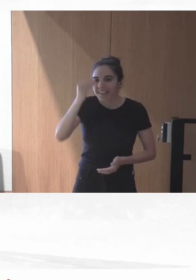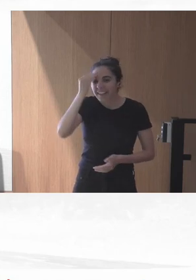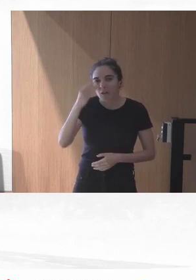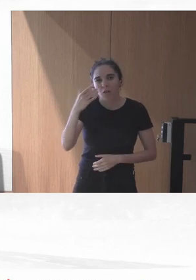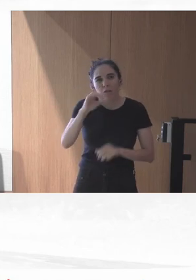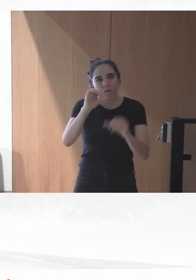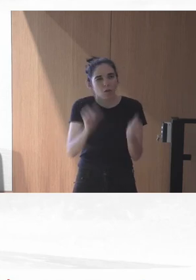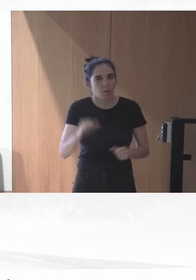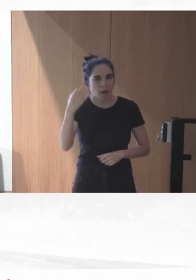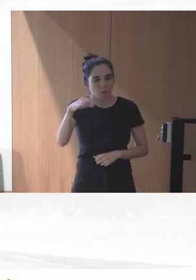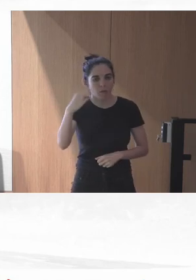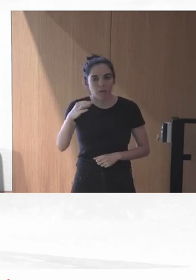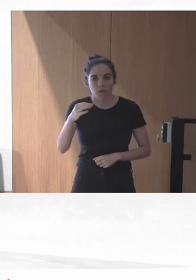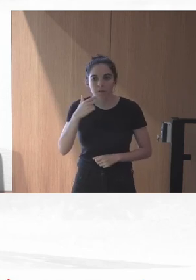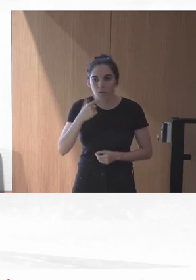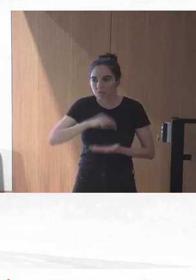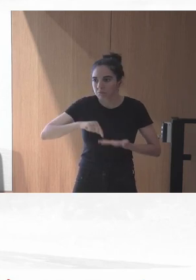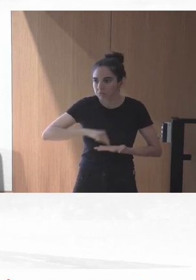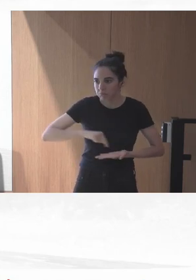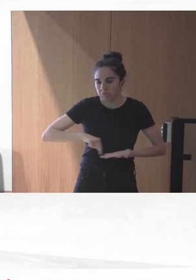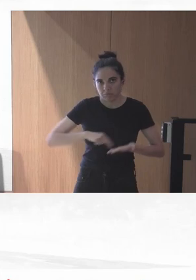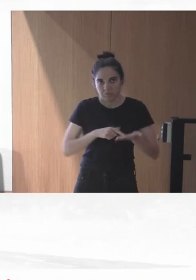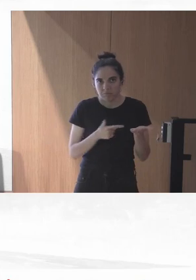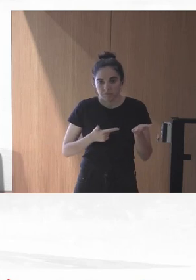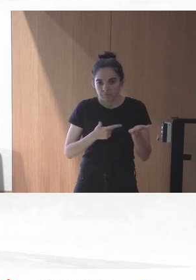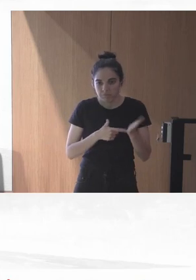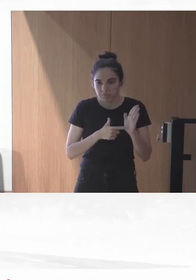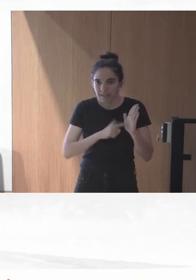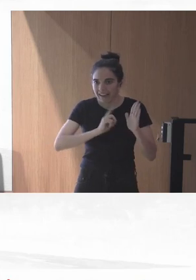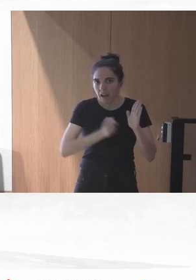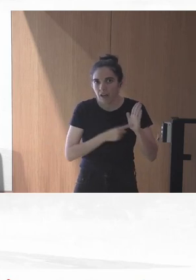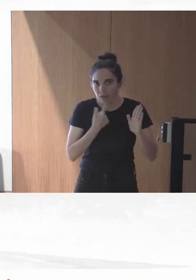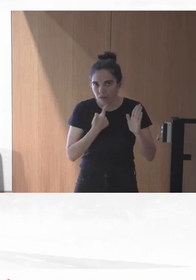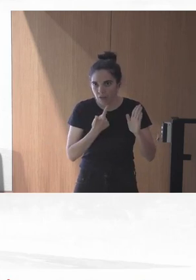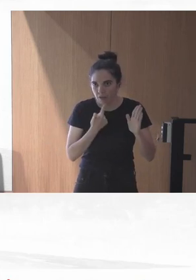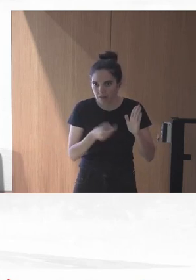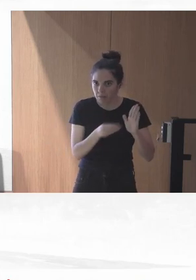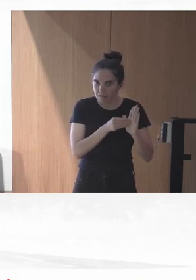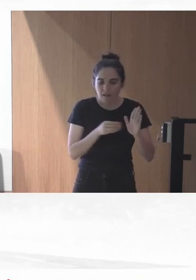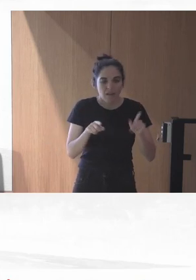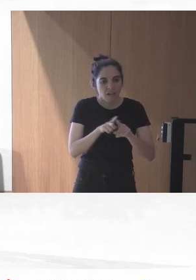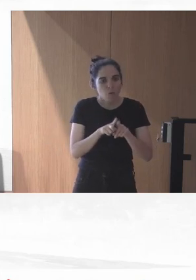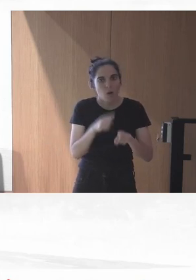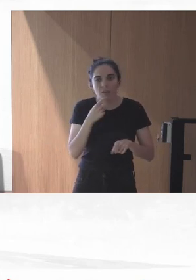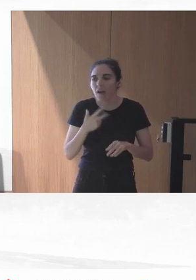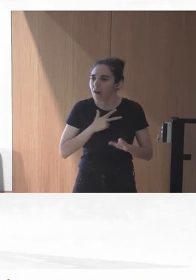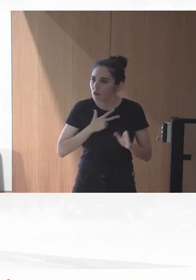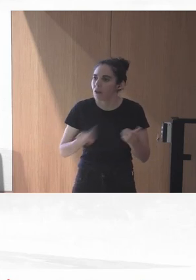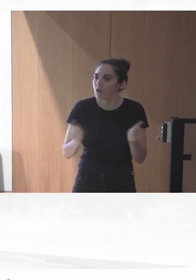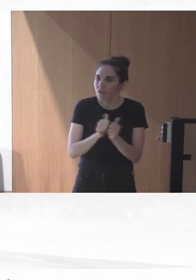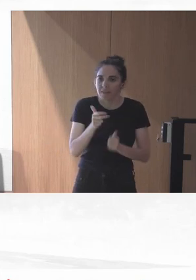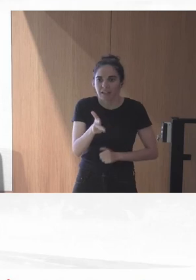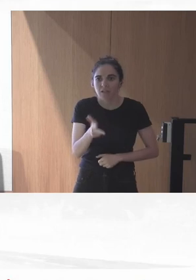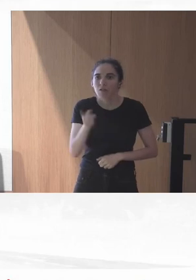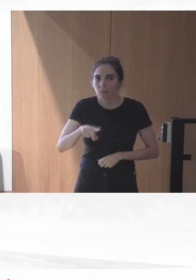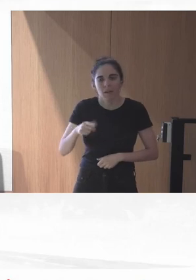poniéndolo bajo papel, como se ofrece el que puedan estar asistidos por un abogado, pues que las personas puedan estar apoyadas